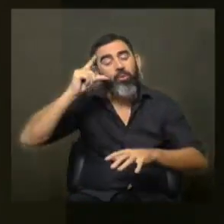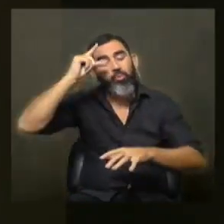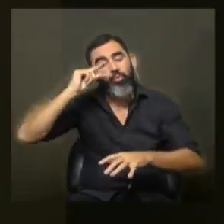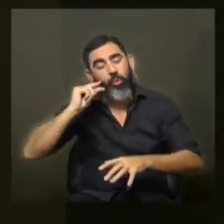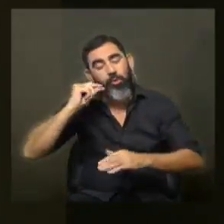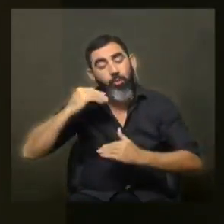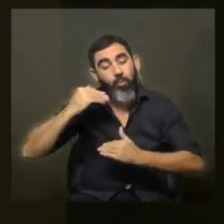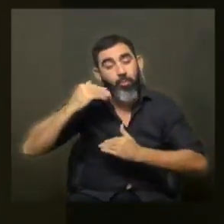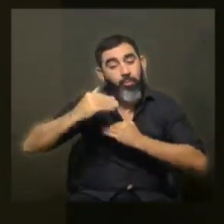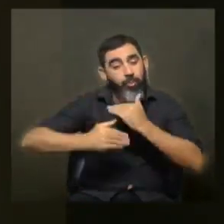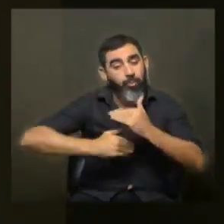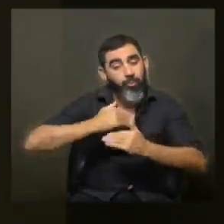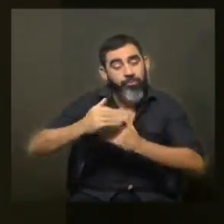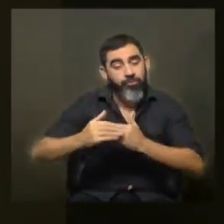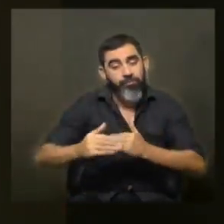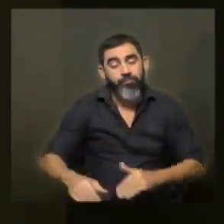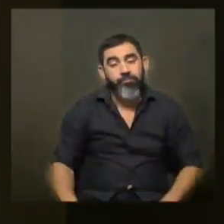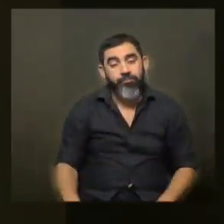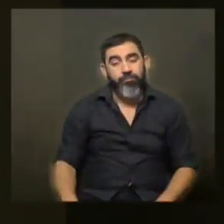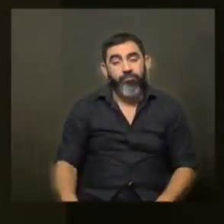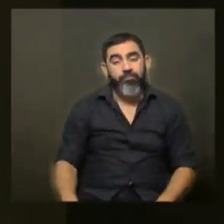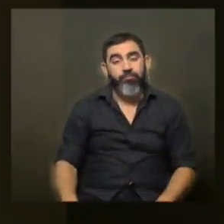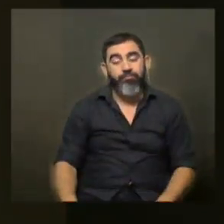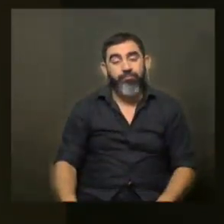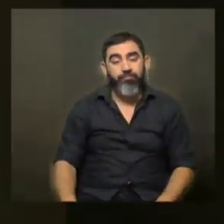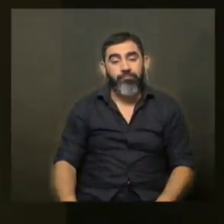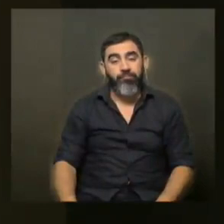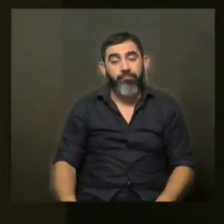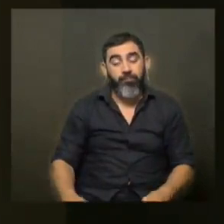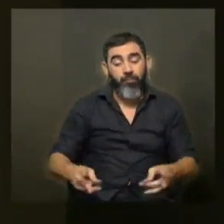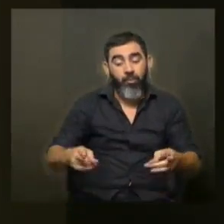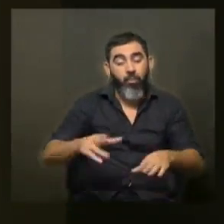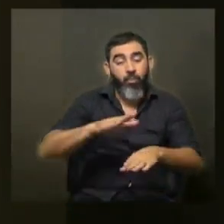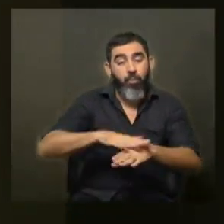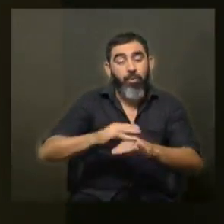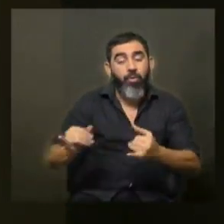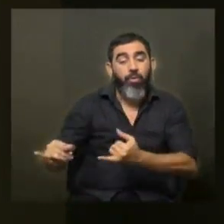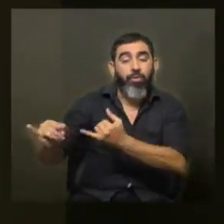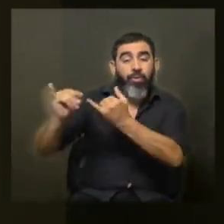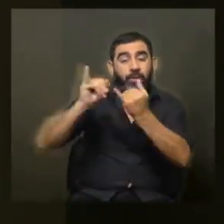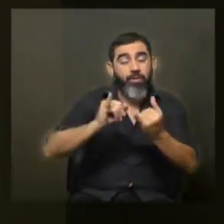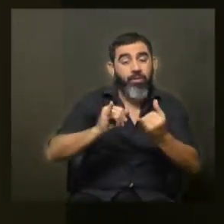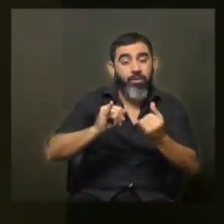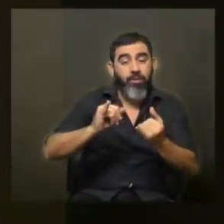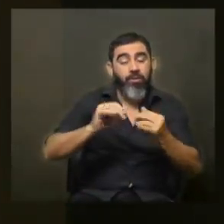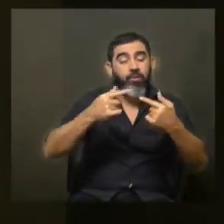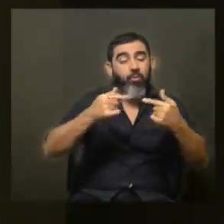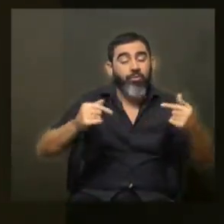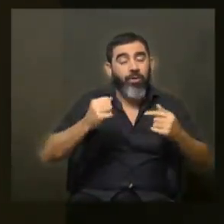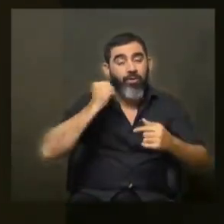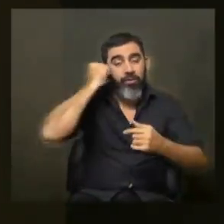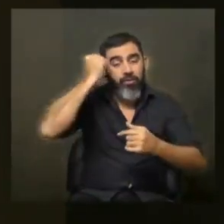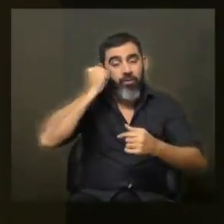es una parte del día en que ocurren diferentes fases, ¿no? Fases del sueño, seguramente alguna